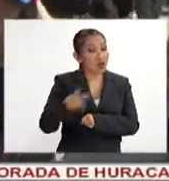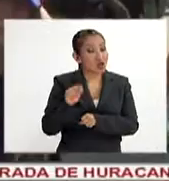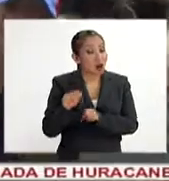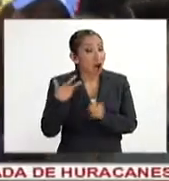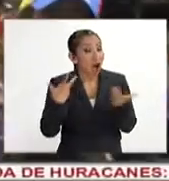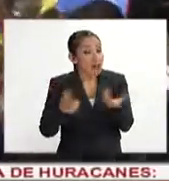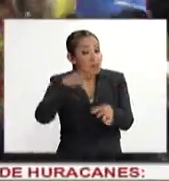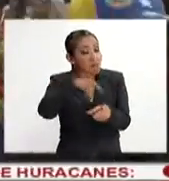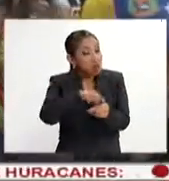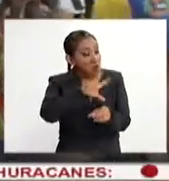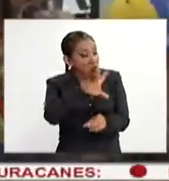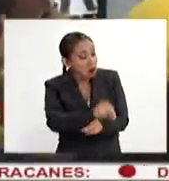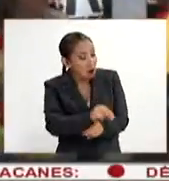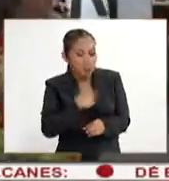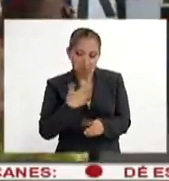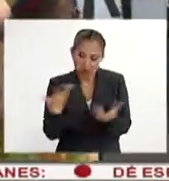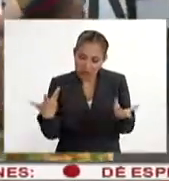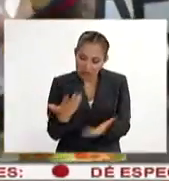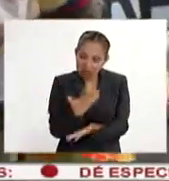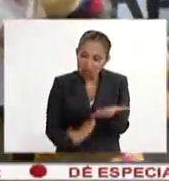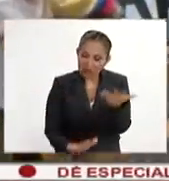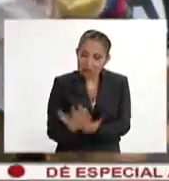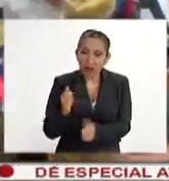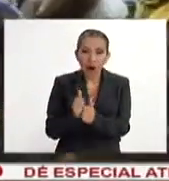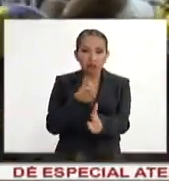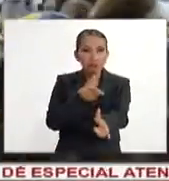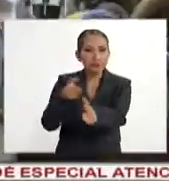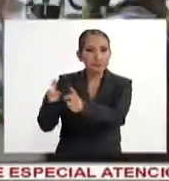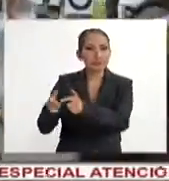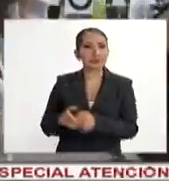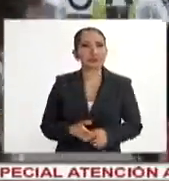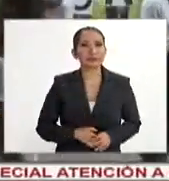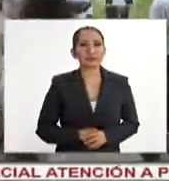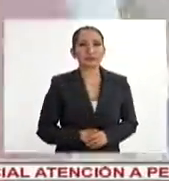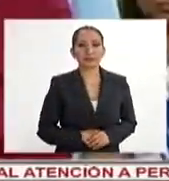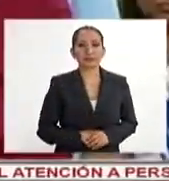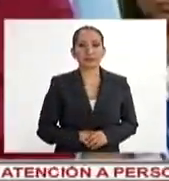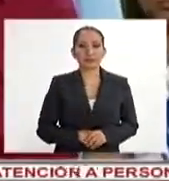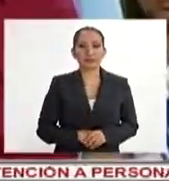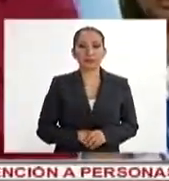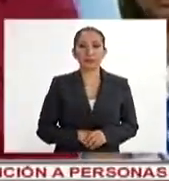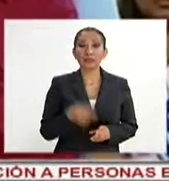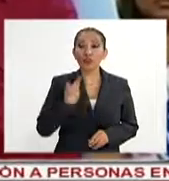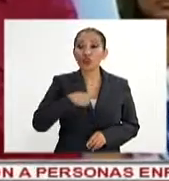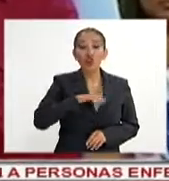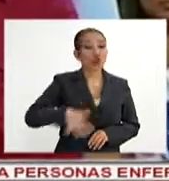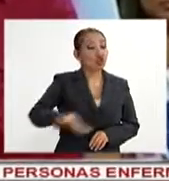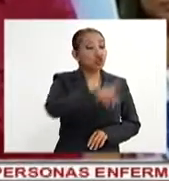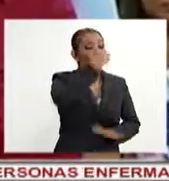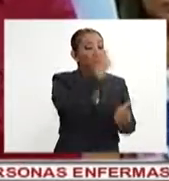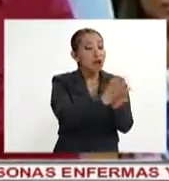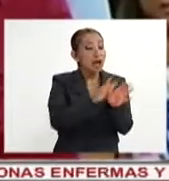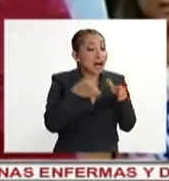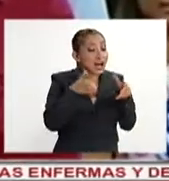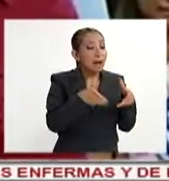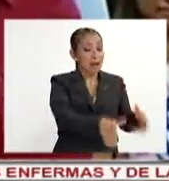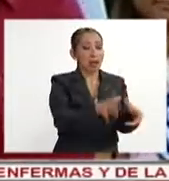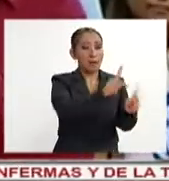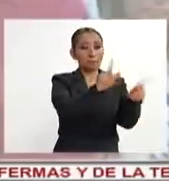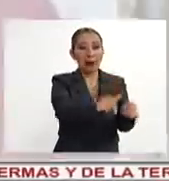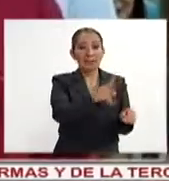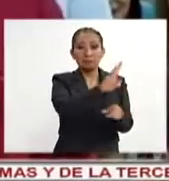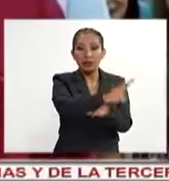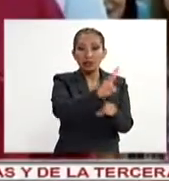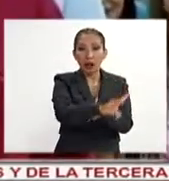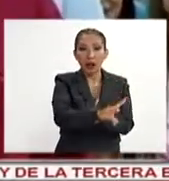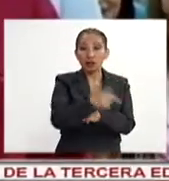se logre con los votos se hará con las armas. Nosotros somos la única opción de paz que tiene